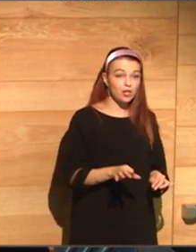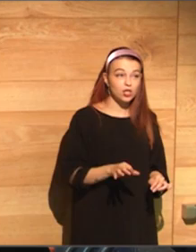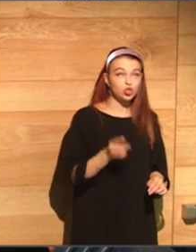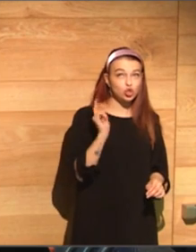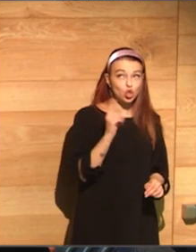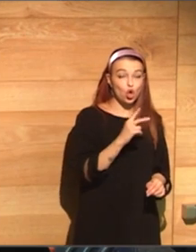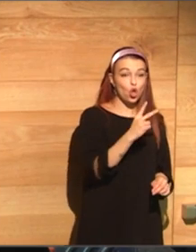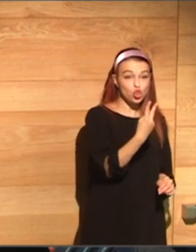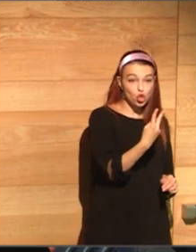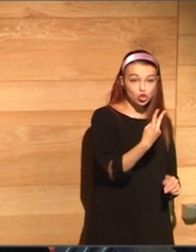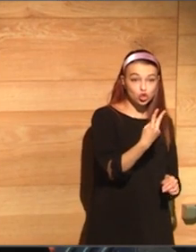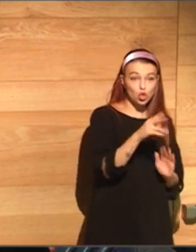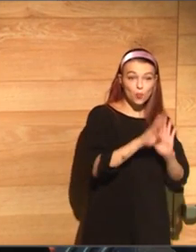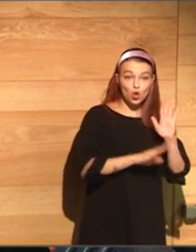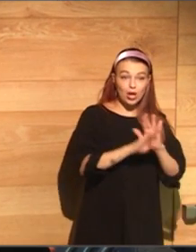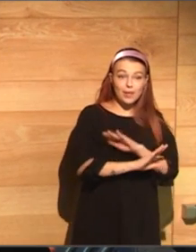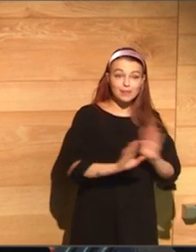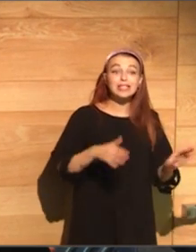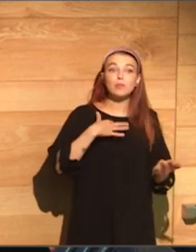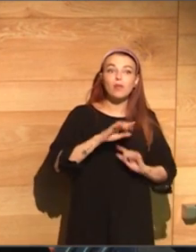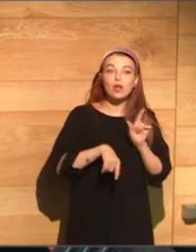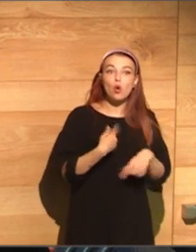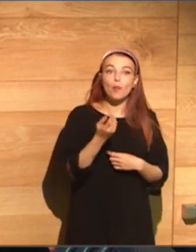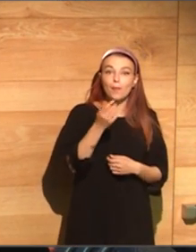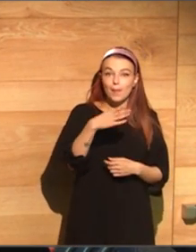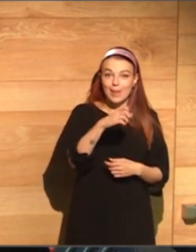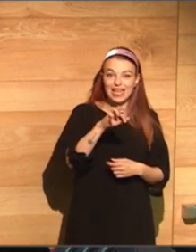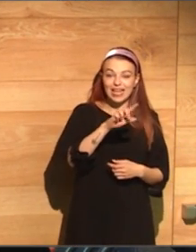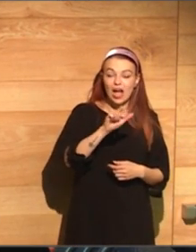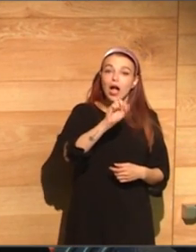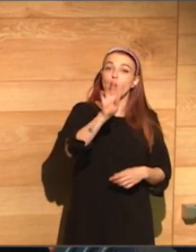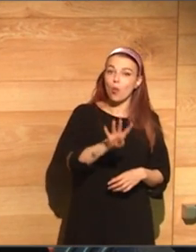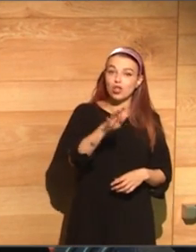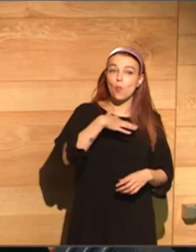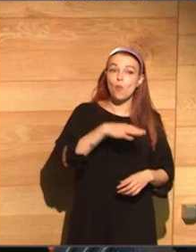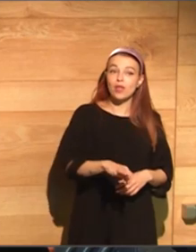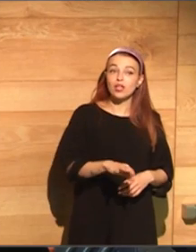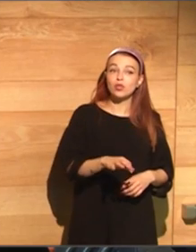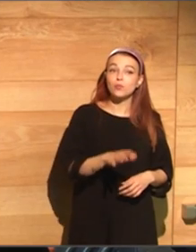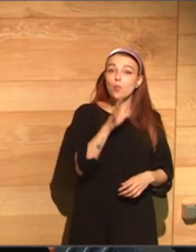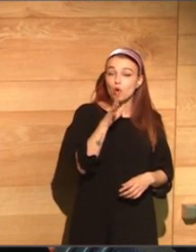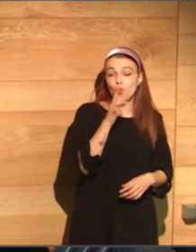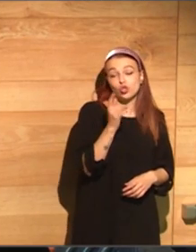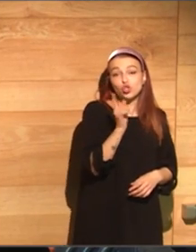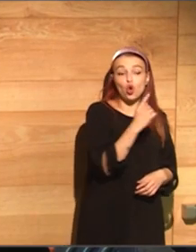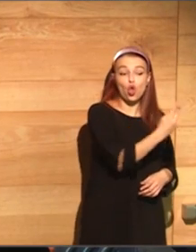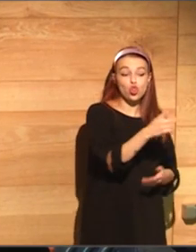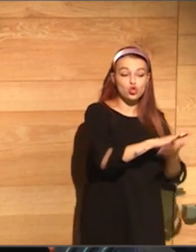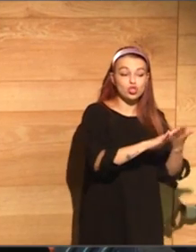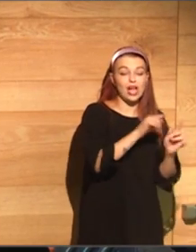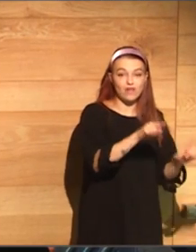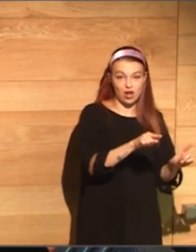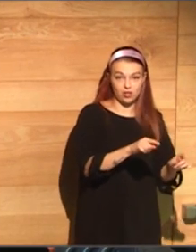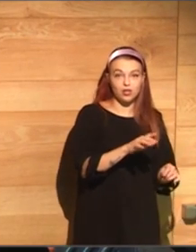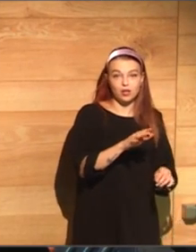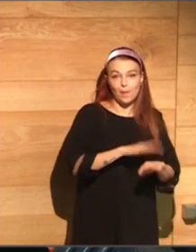dos y hubiera un Berlanga 4. Es que hay tarea, ¿eh? Y la explicación sería que hemos hablado solo de dos. Claro. Ya anticipándome a tu pregunta del